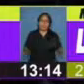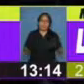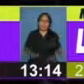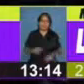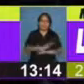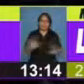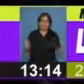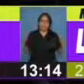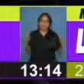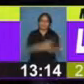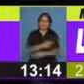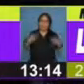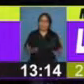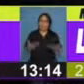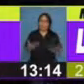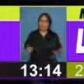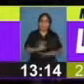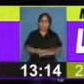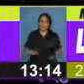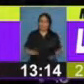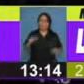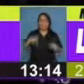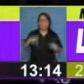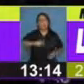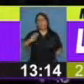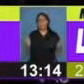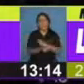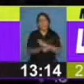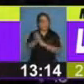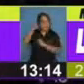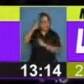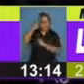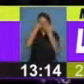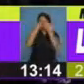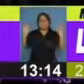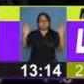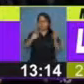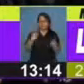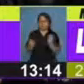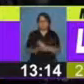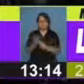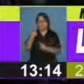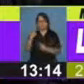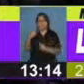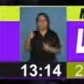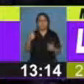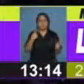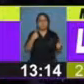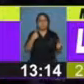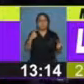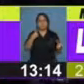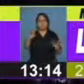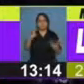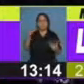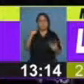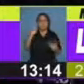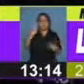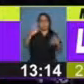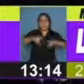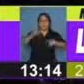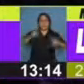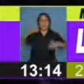de joder, y va a haber un cambio generacional, va a haber un cambio de cabeza, y realmente lo que está pasando, ustedes están viendo lo que es el festejo de la